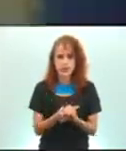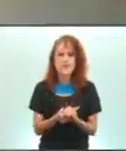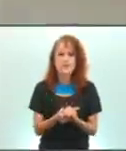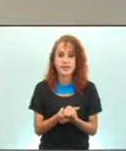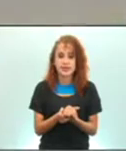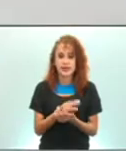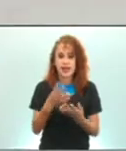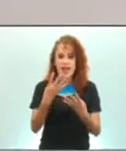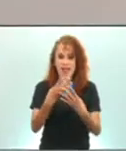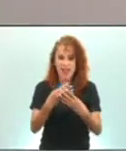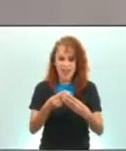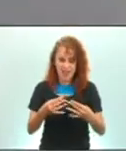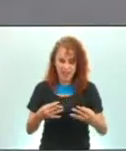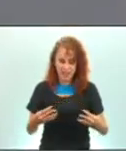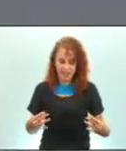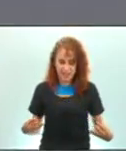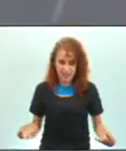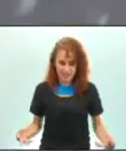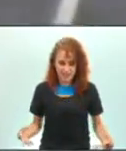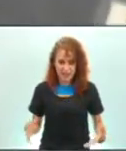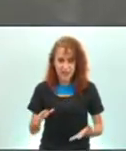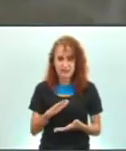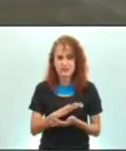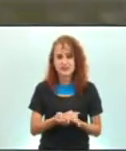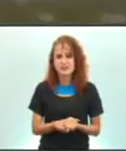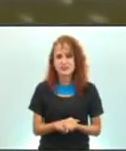la superficie sólida de la Tierra,